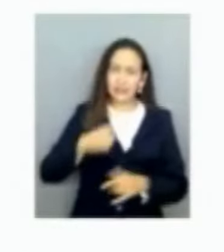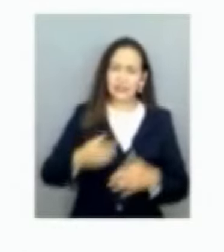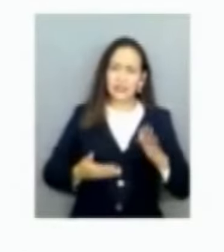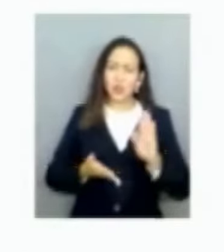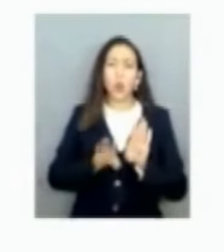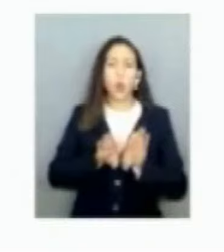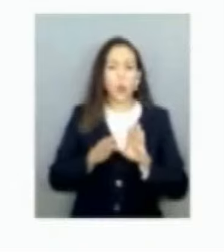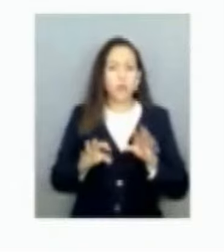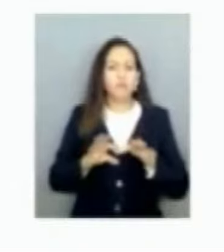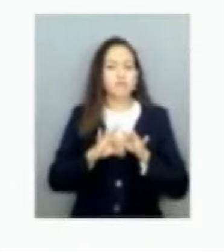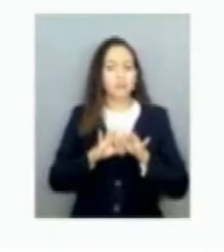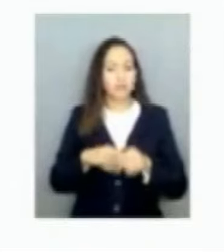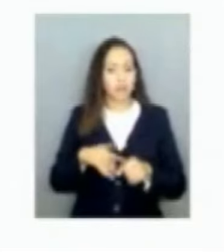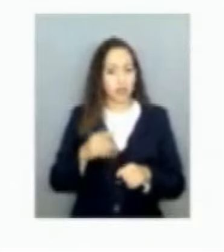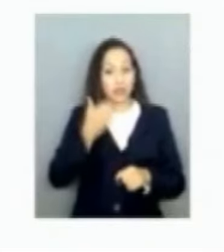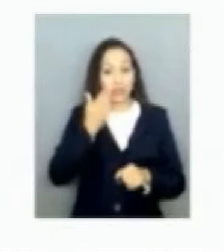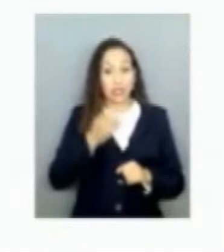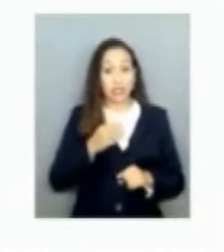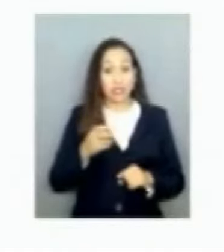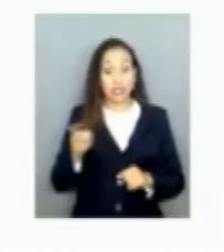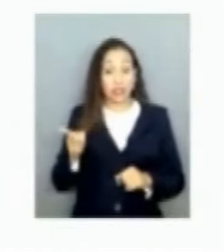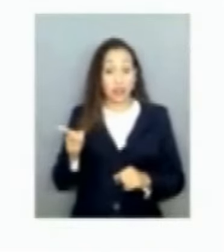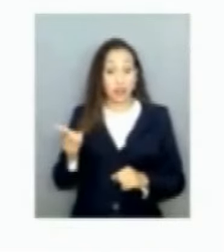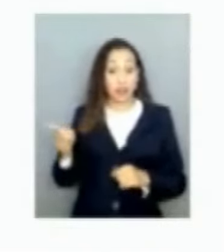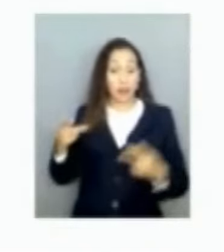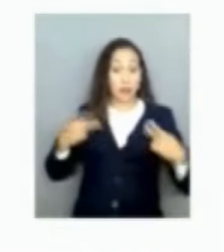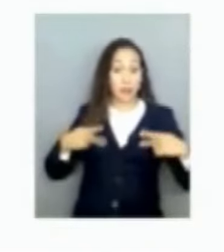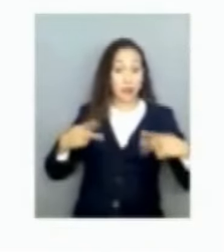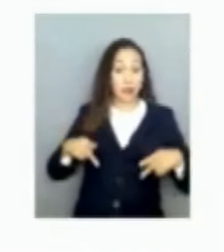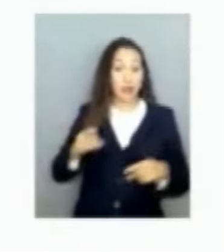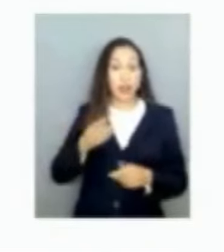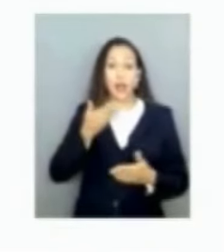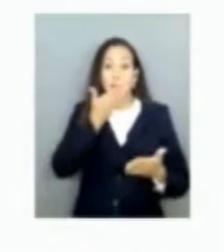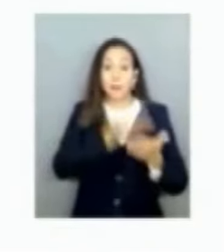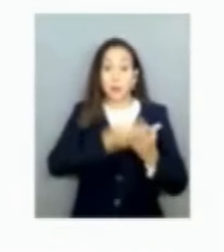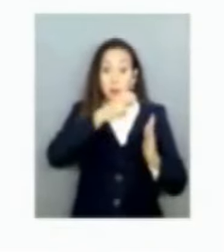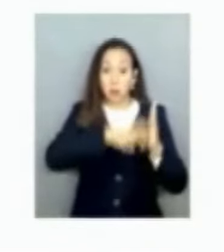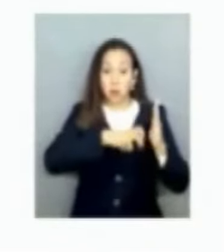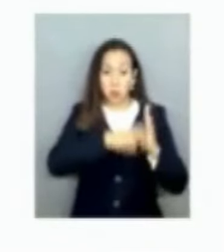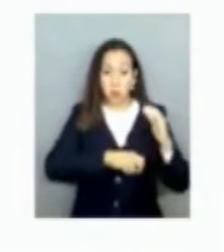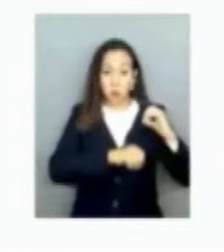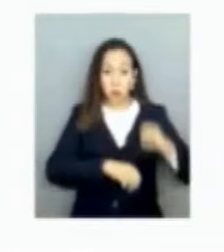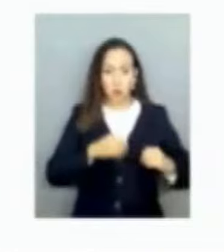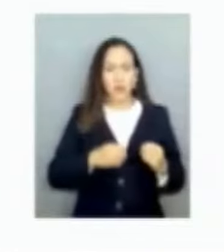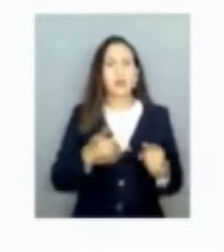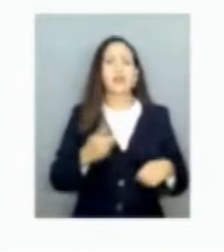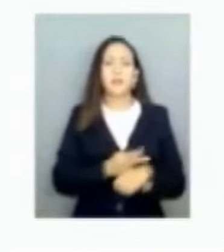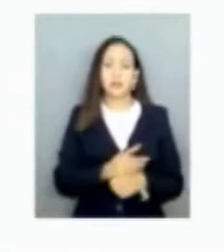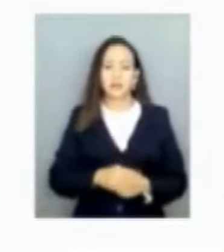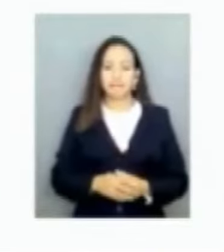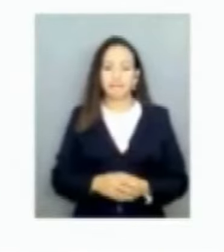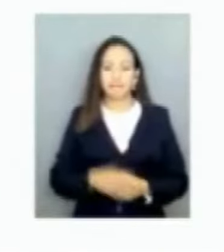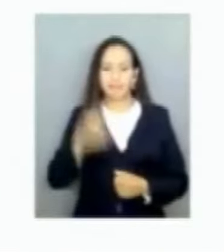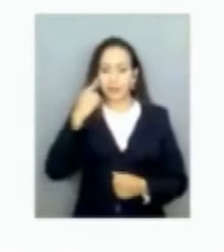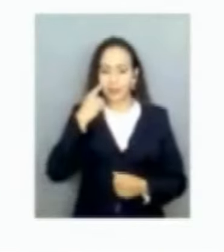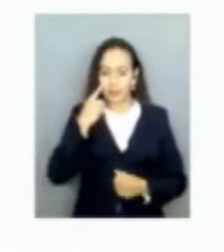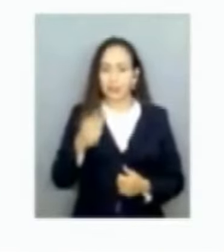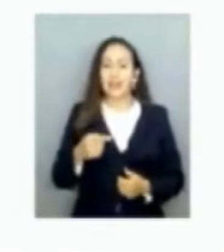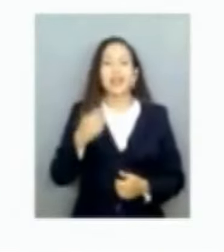nacional y analizar así Cómo afecta la reforma no solo el futuro de la